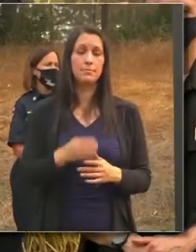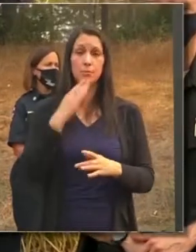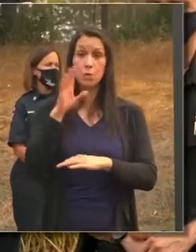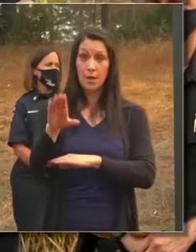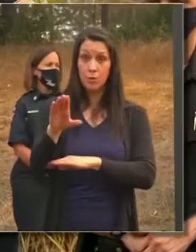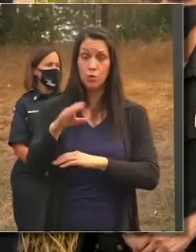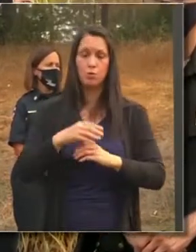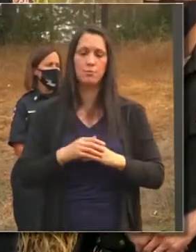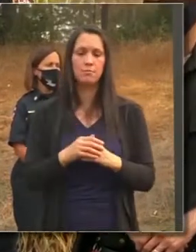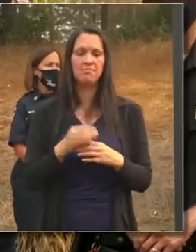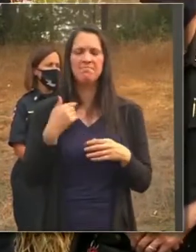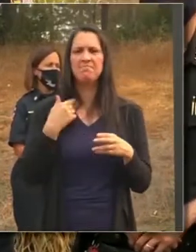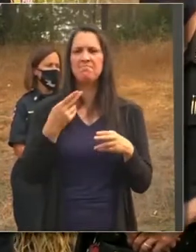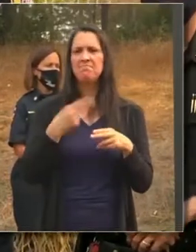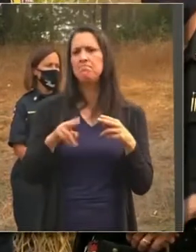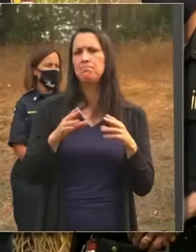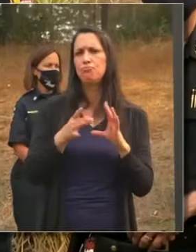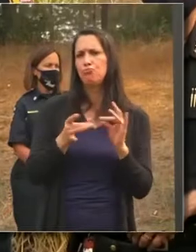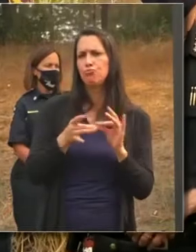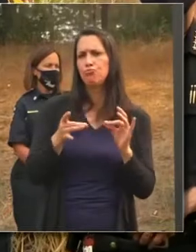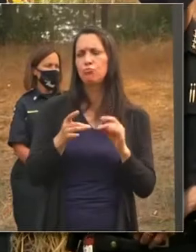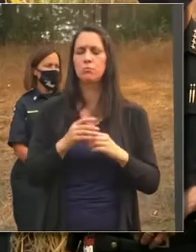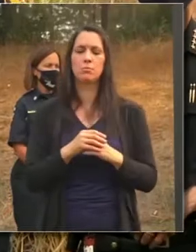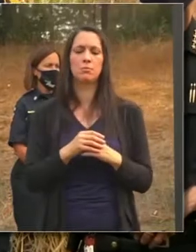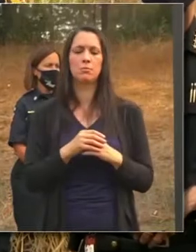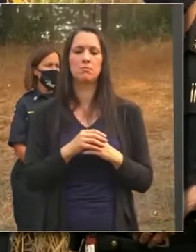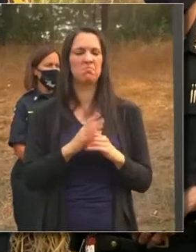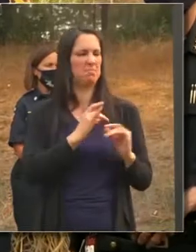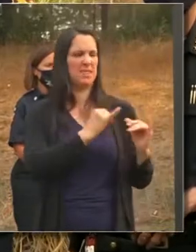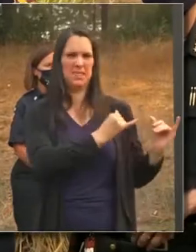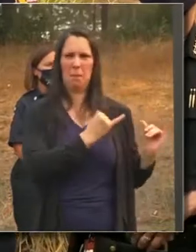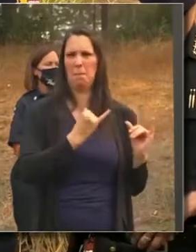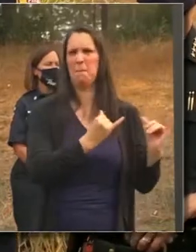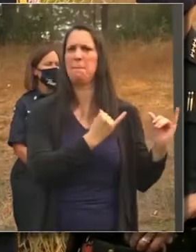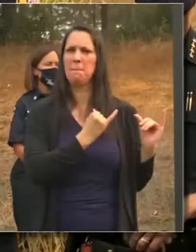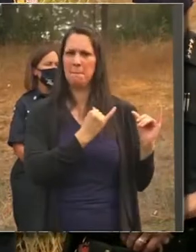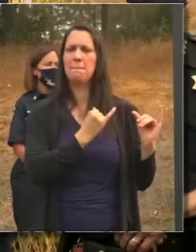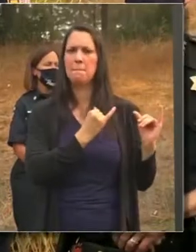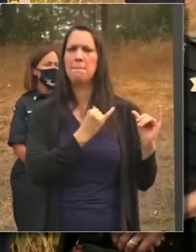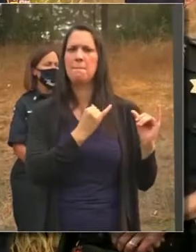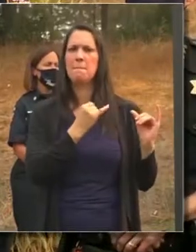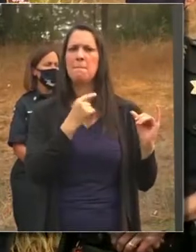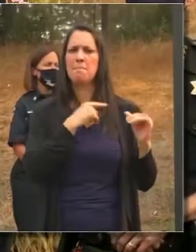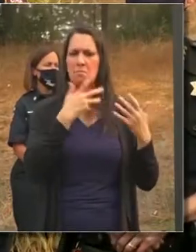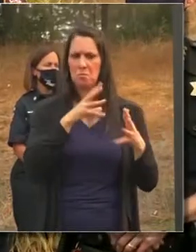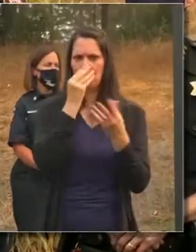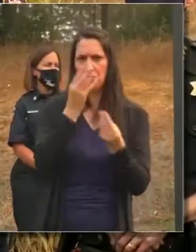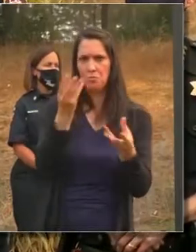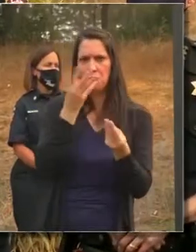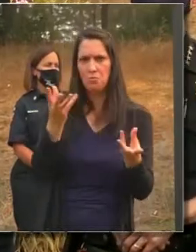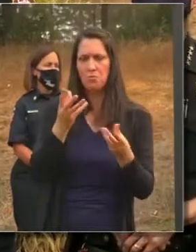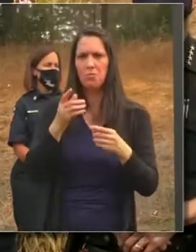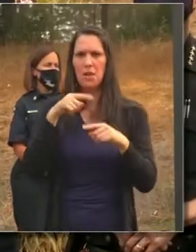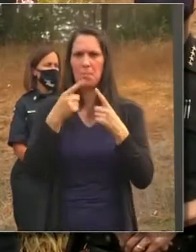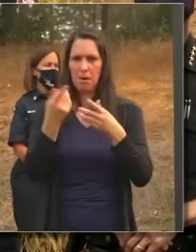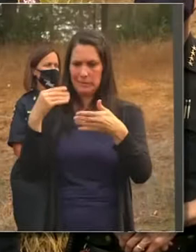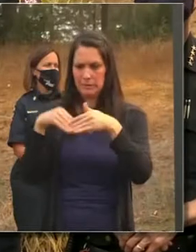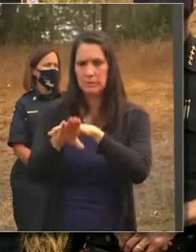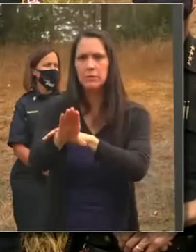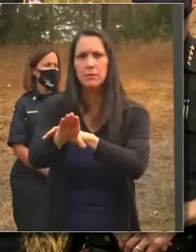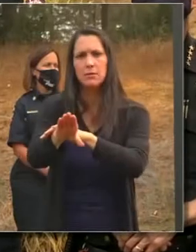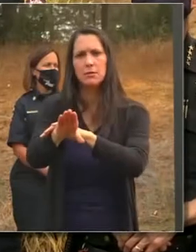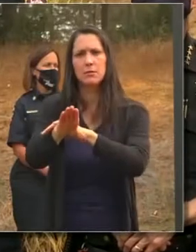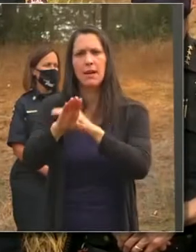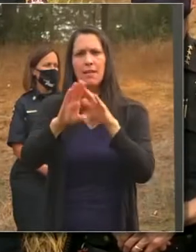de alguaciles buenas tardes tengo un par de comentarios breves quiero hacer eco de lo que se ha dicho que ha dicho el jefe navarro en